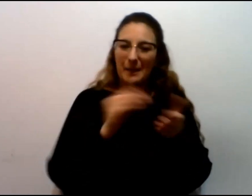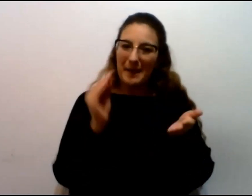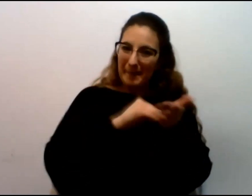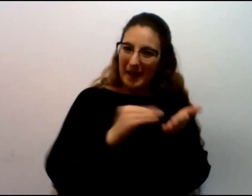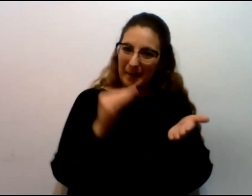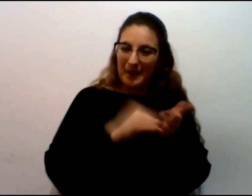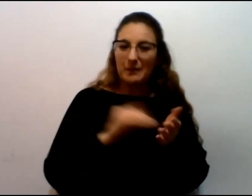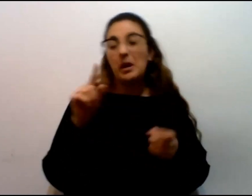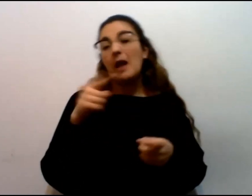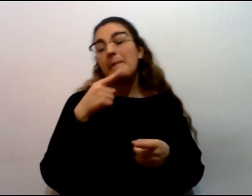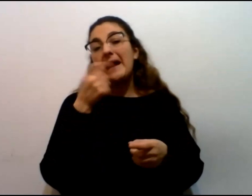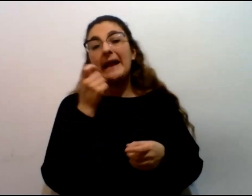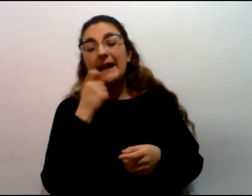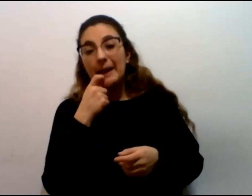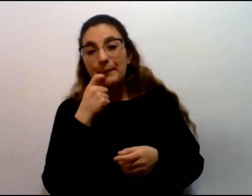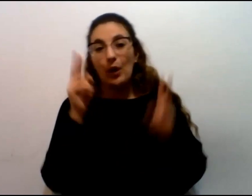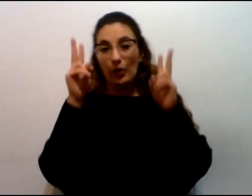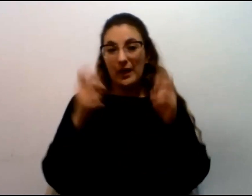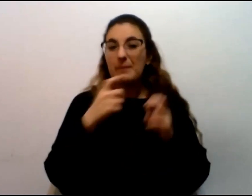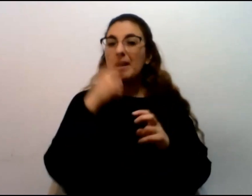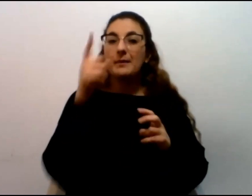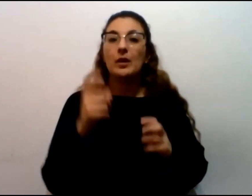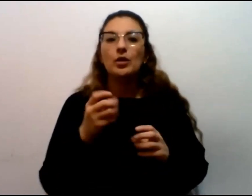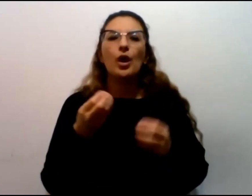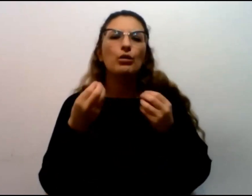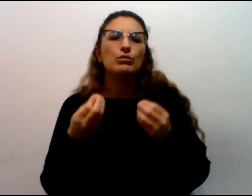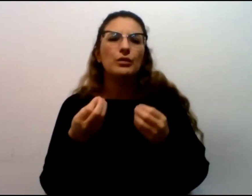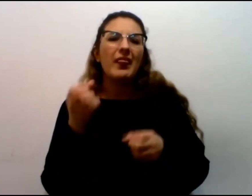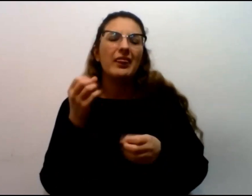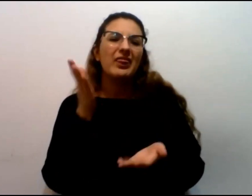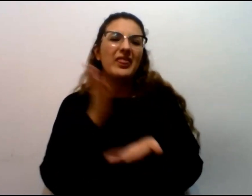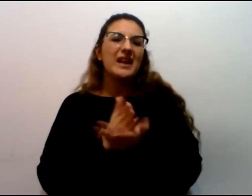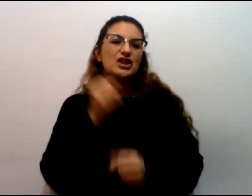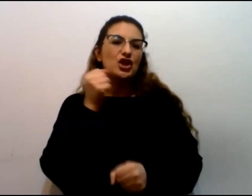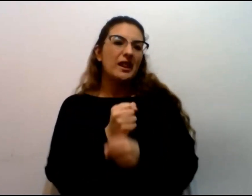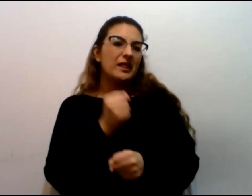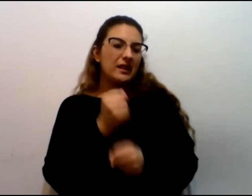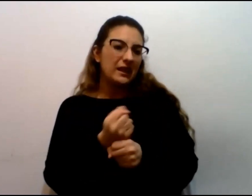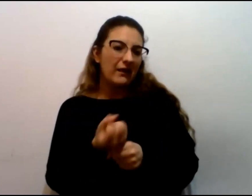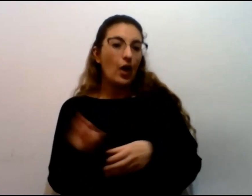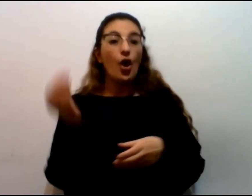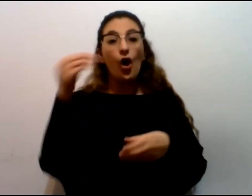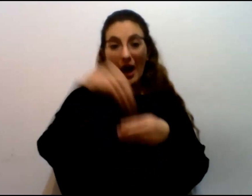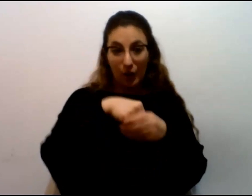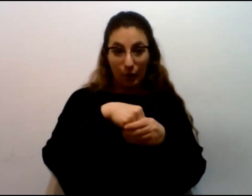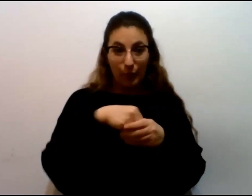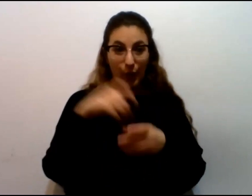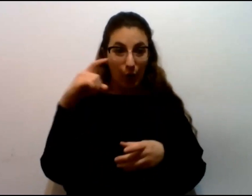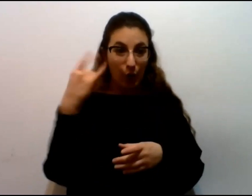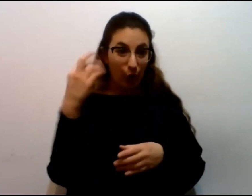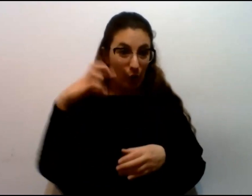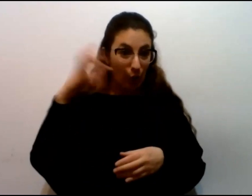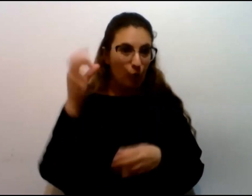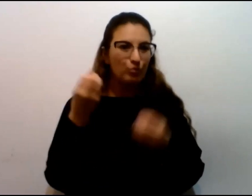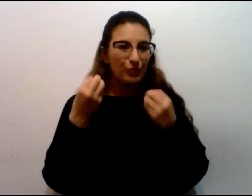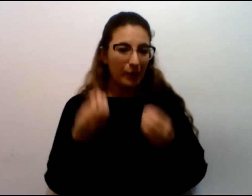preguntado Es lo que tiene que ver Con derecho al trabajo Con respecto al cusco Que no se cumple Y cuál sería